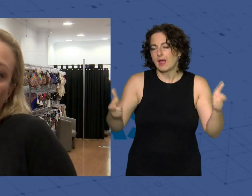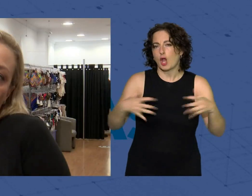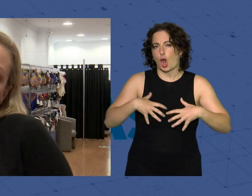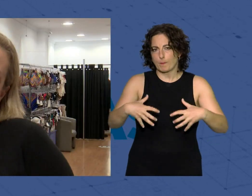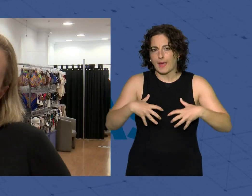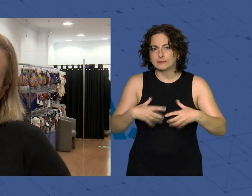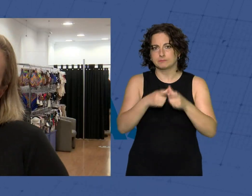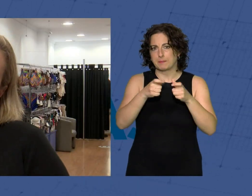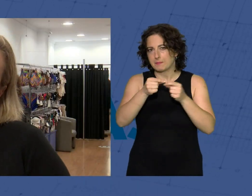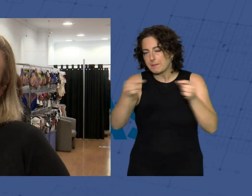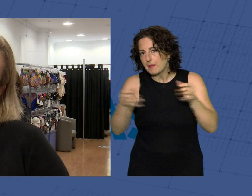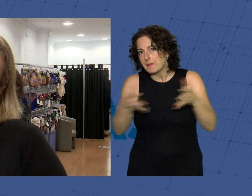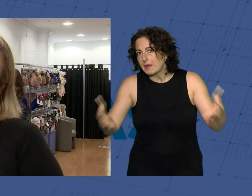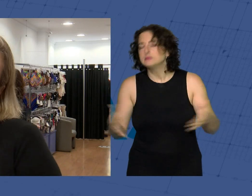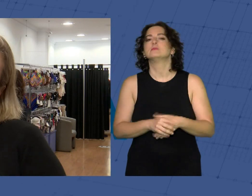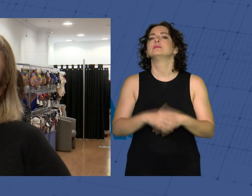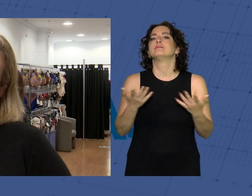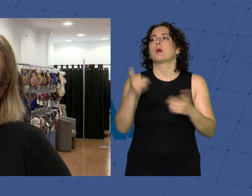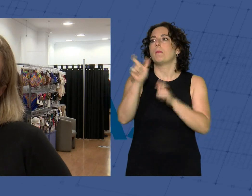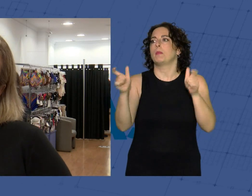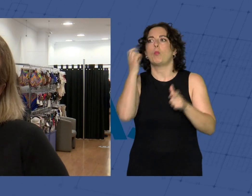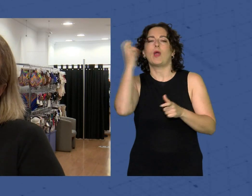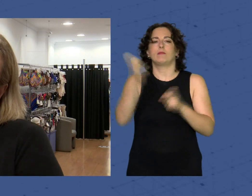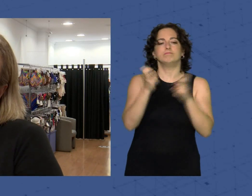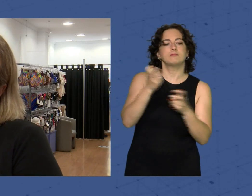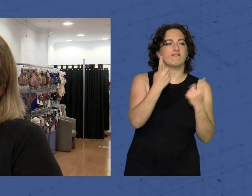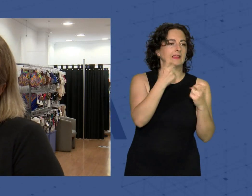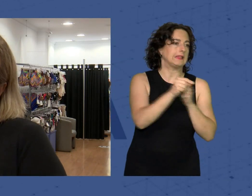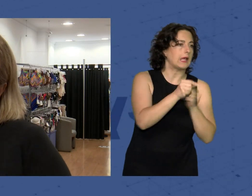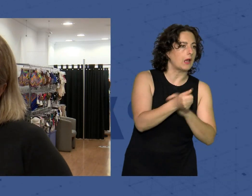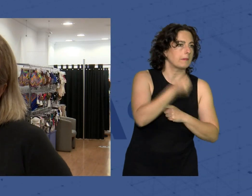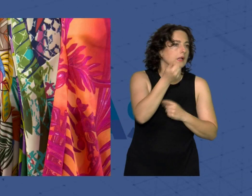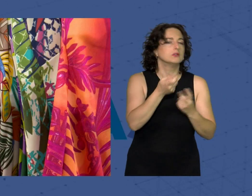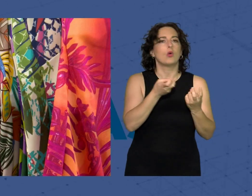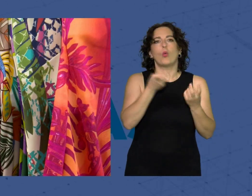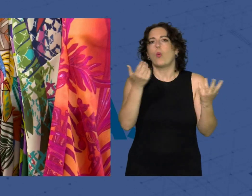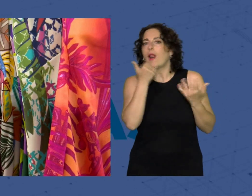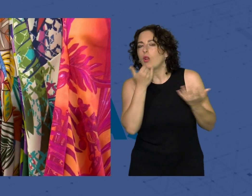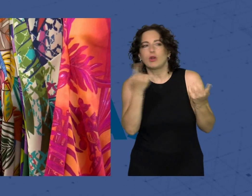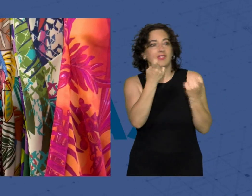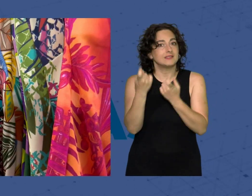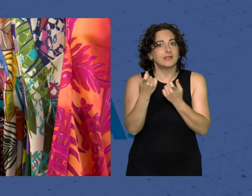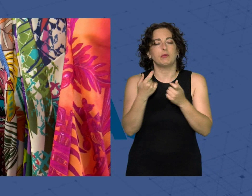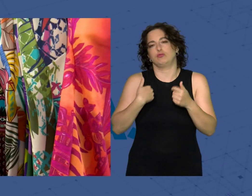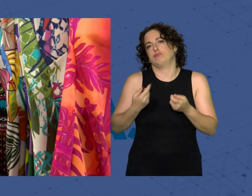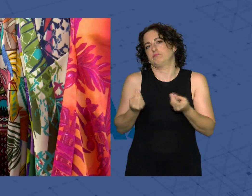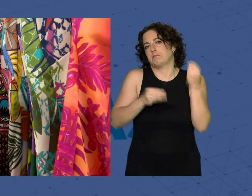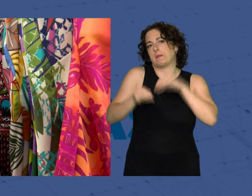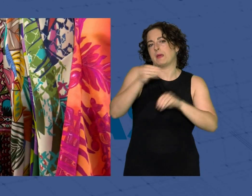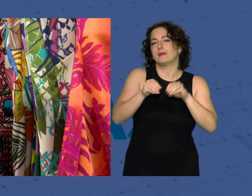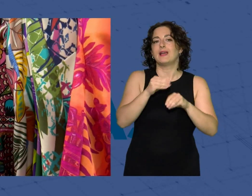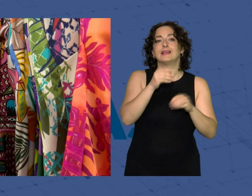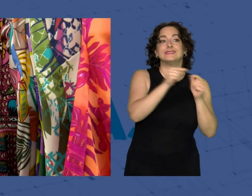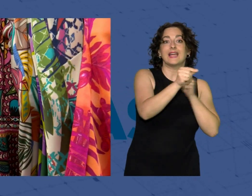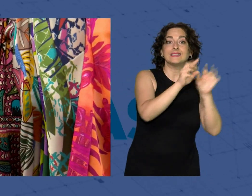para todas esas mujeres que entraban y les faltaba su talla o les faltaba algo que necesitaban. Tenemos tallas desde la 38